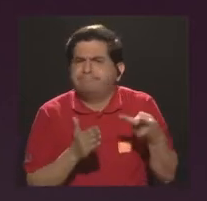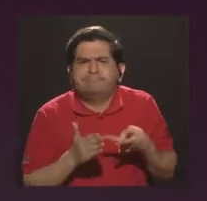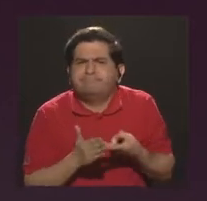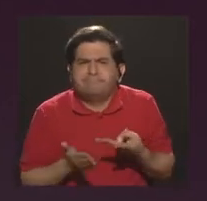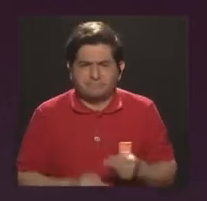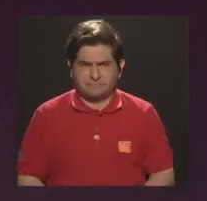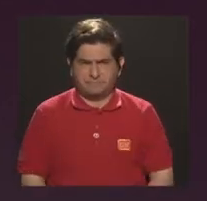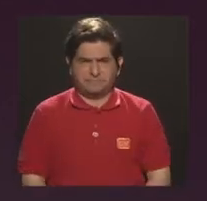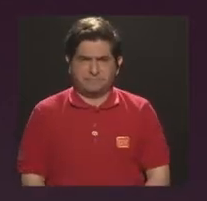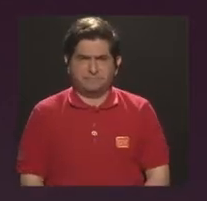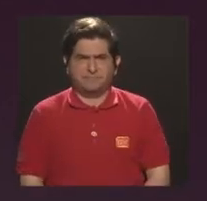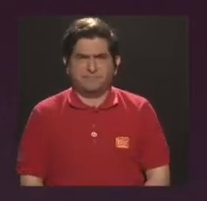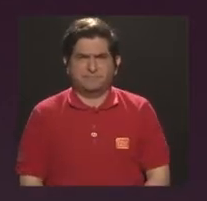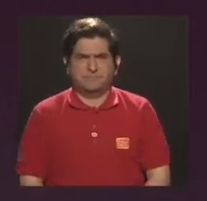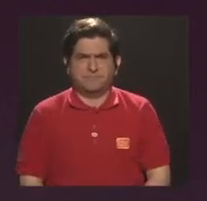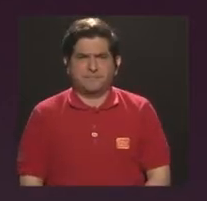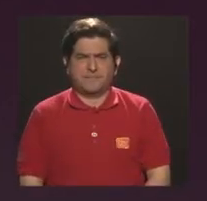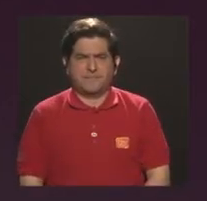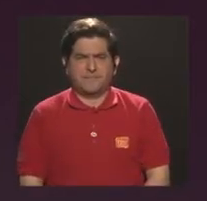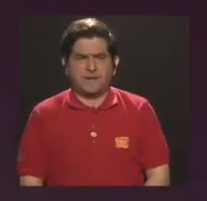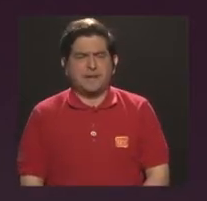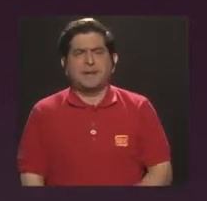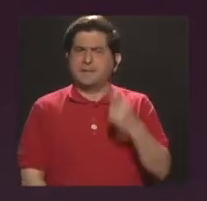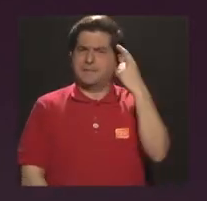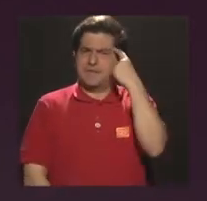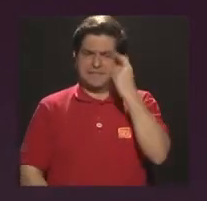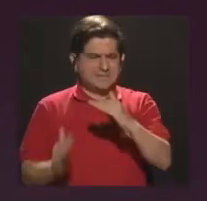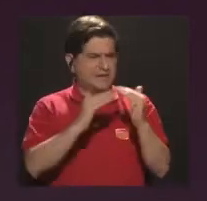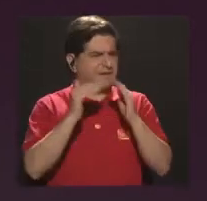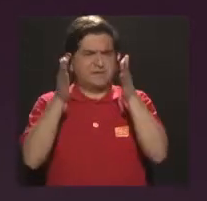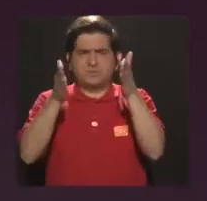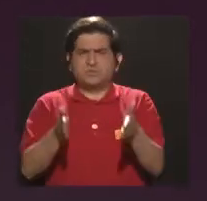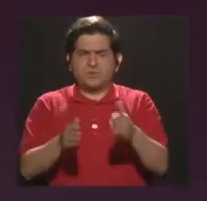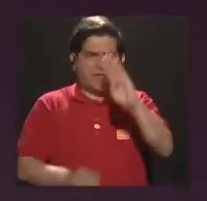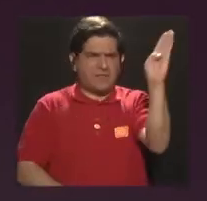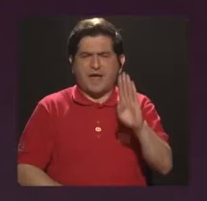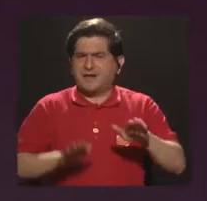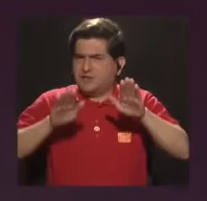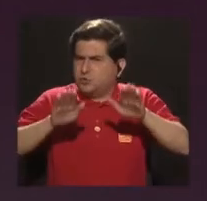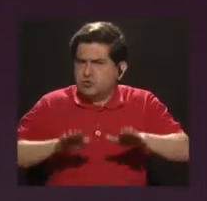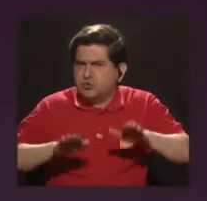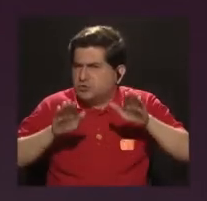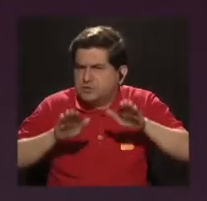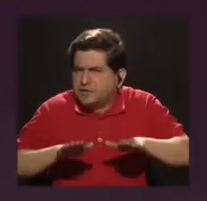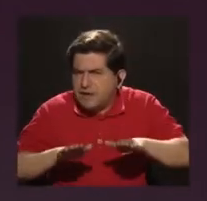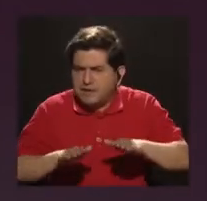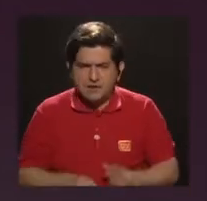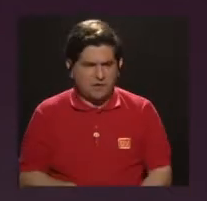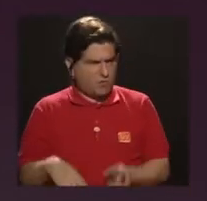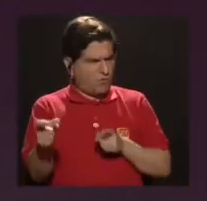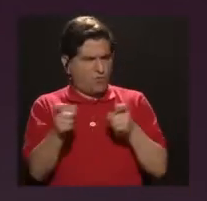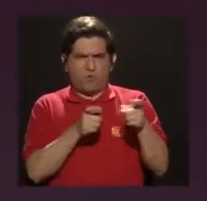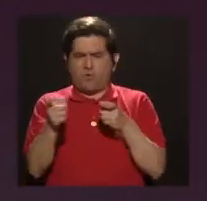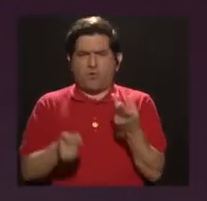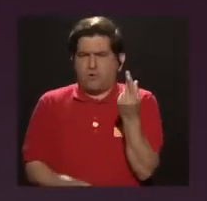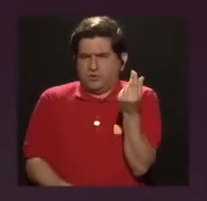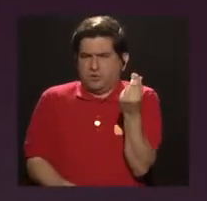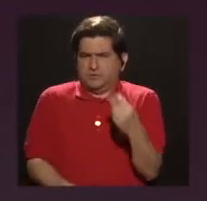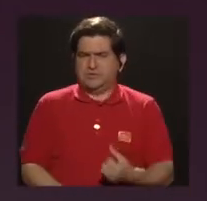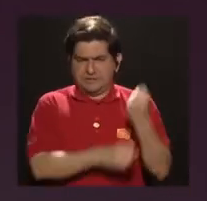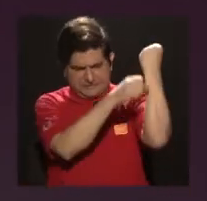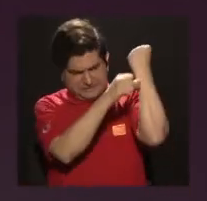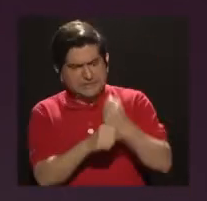qué tranquilidad tienen los ciudadanos brasileños del manejo de las cuentas federales